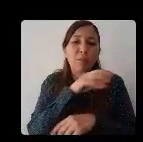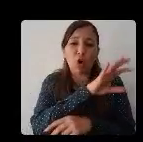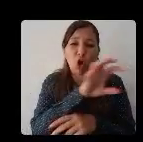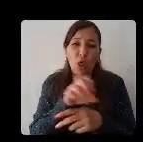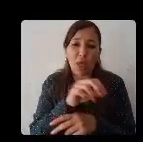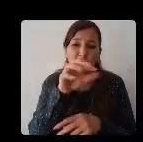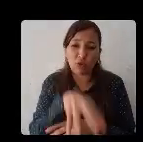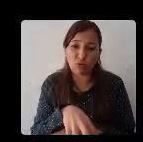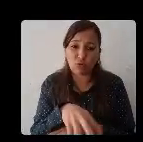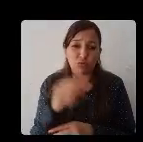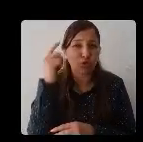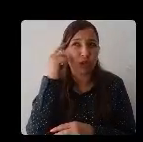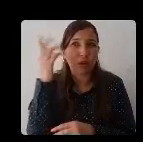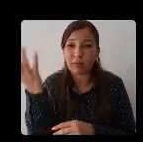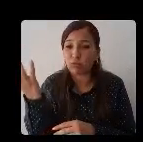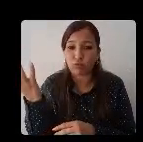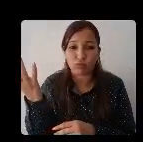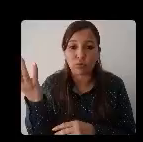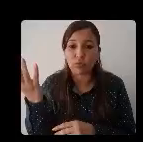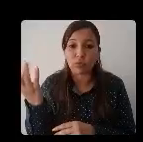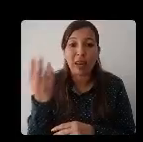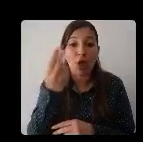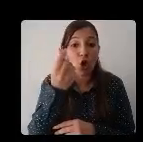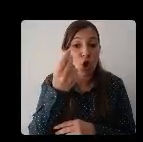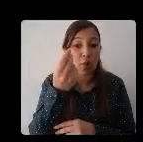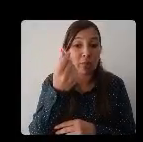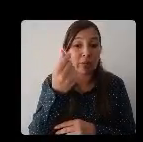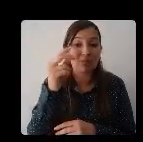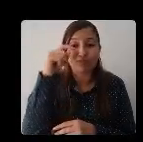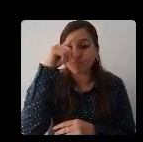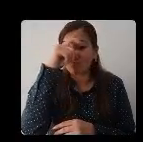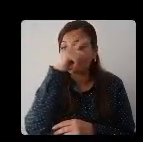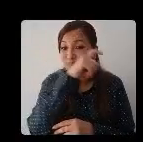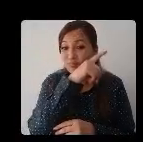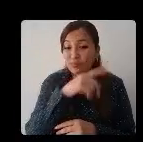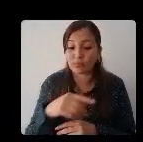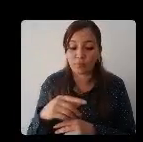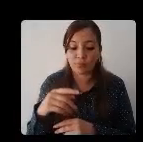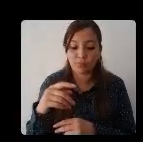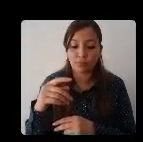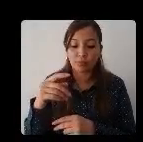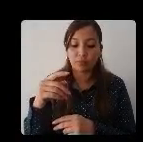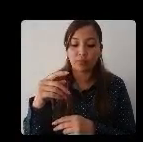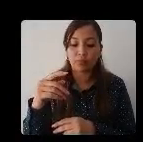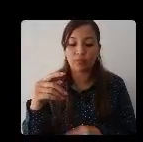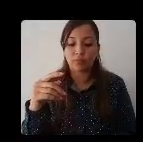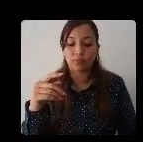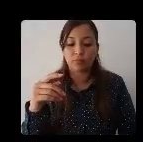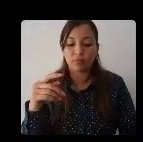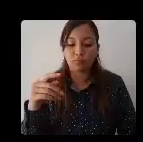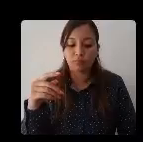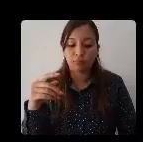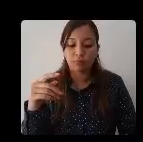debido distanciamiento, con las mascarillas, con el alcohol gel, con el